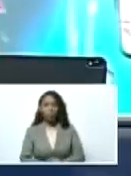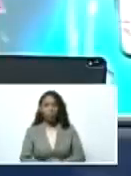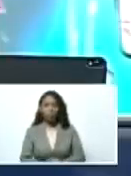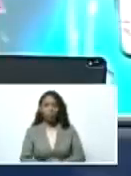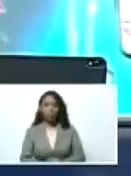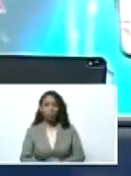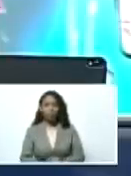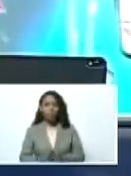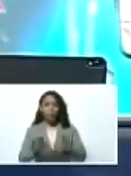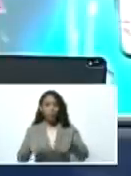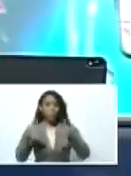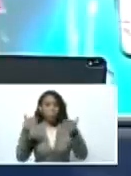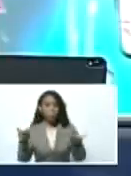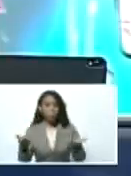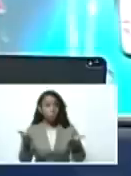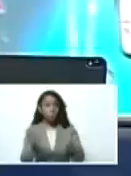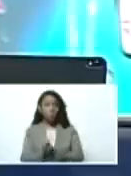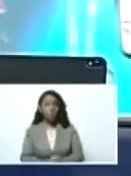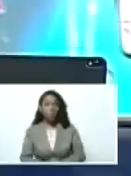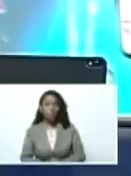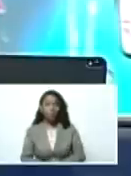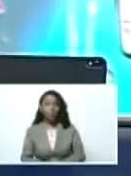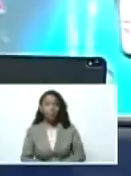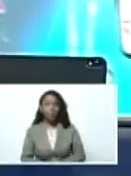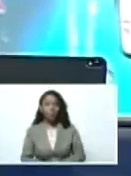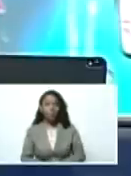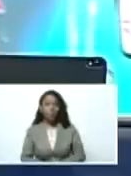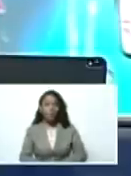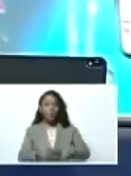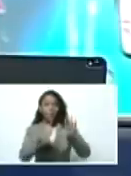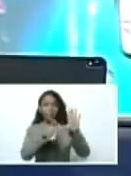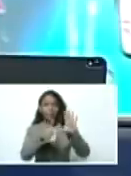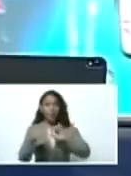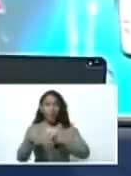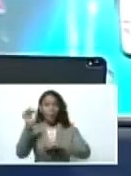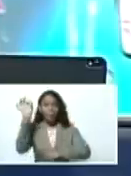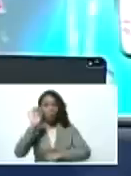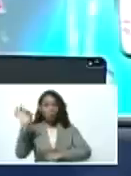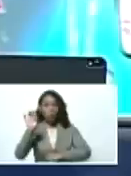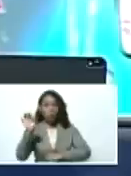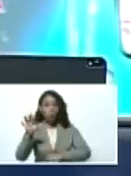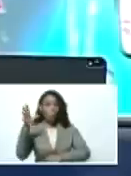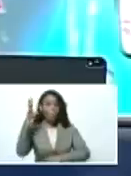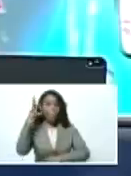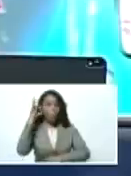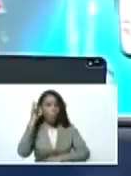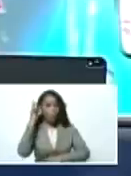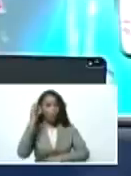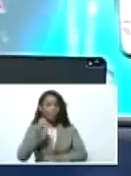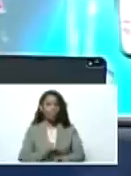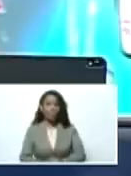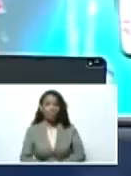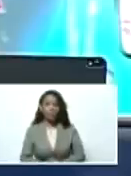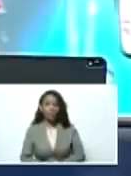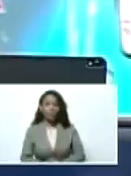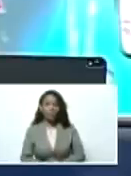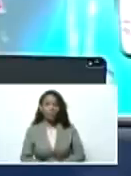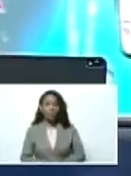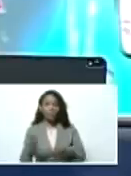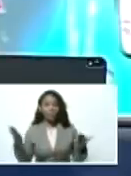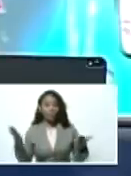de los cuales el 60% son mujeres. Ah,